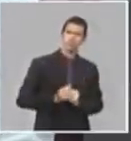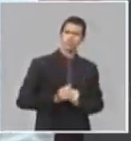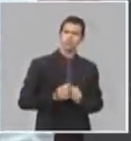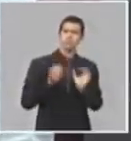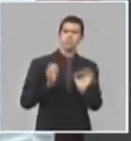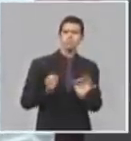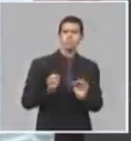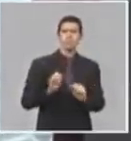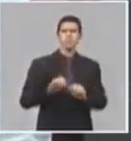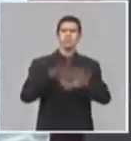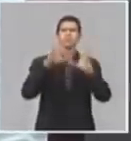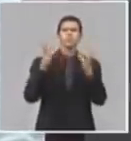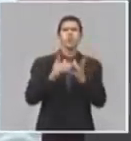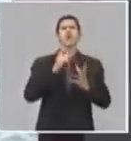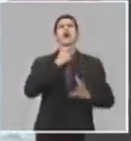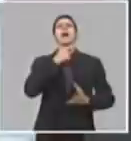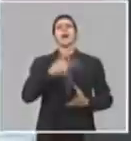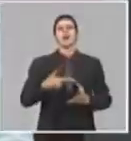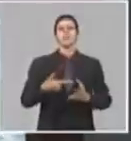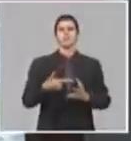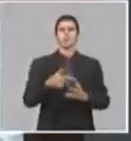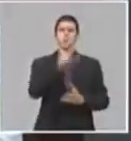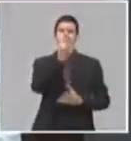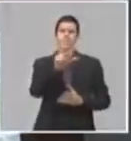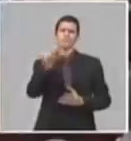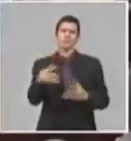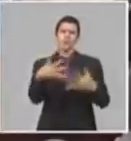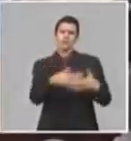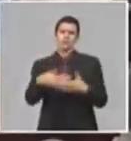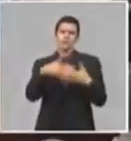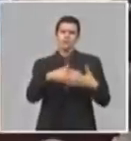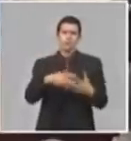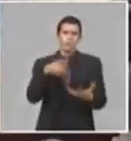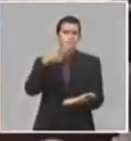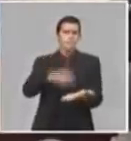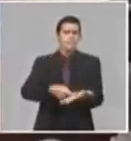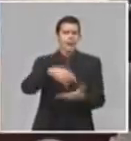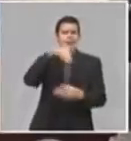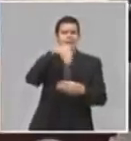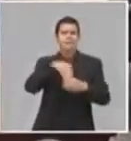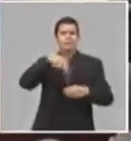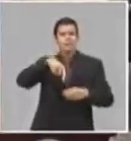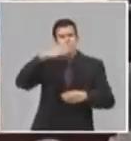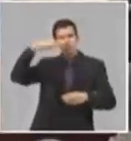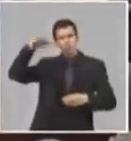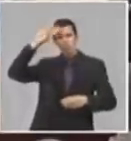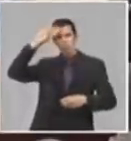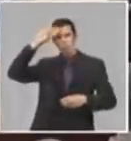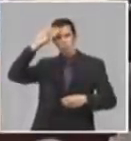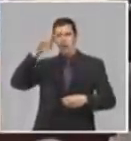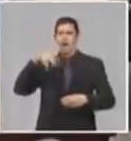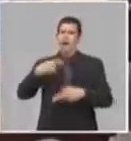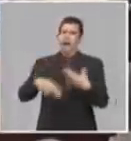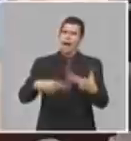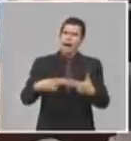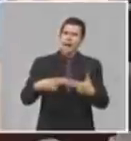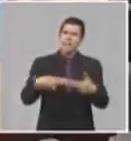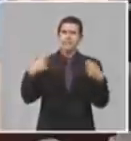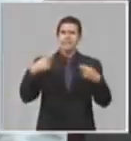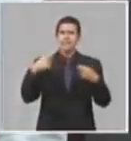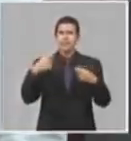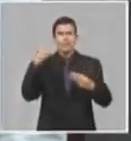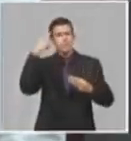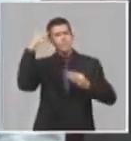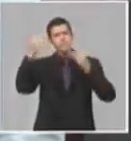obtendrán los enemigos históricos de la revolución en su objetivo supremo, detrás de todas las campañas que organizan, que